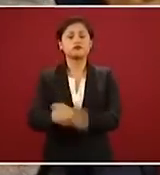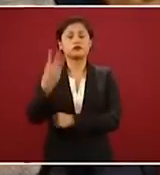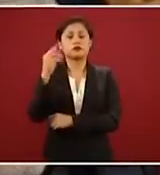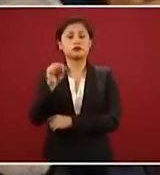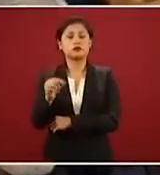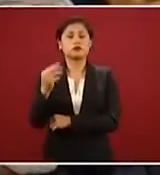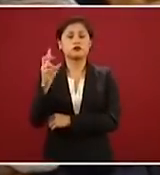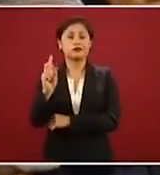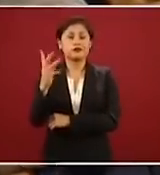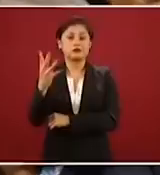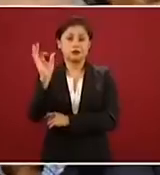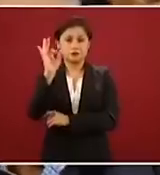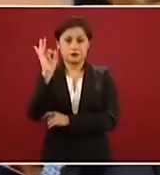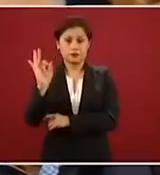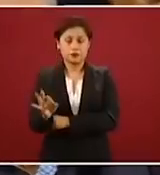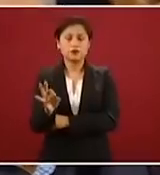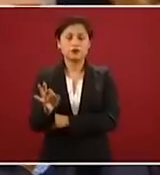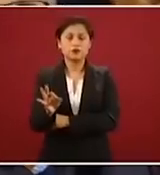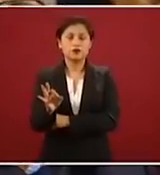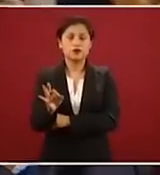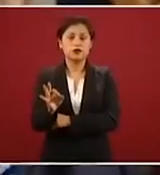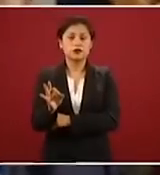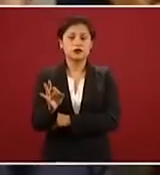3.35%. En el primer mes